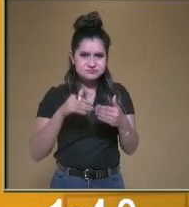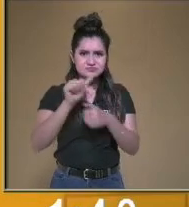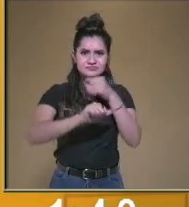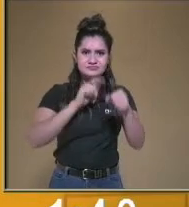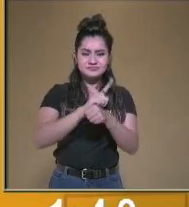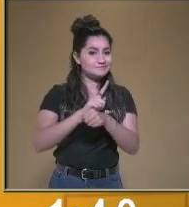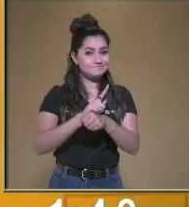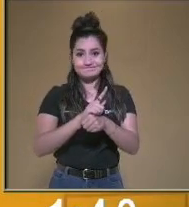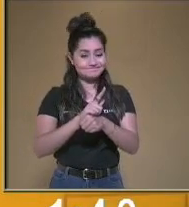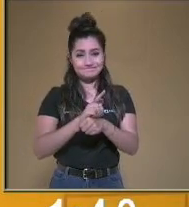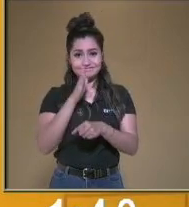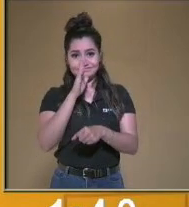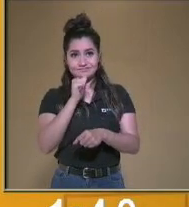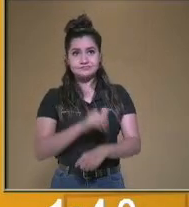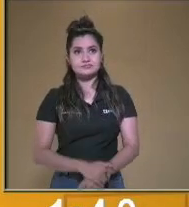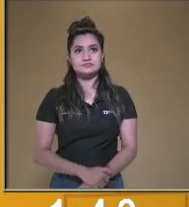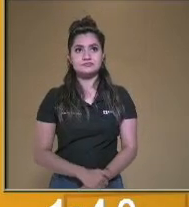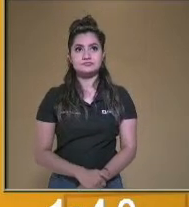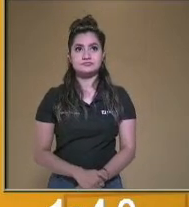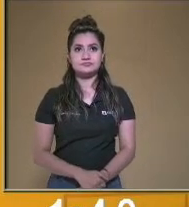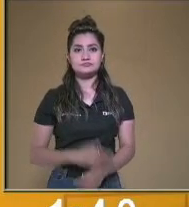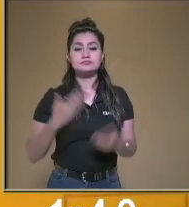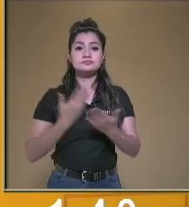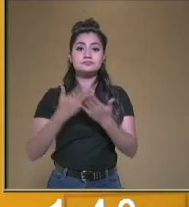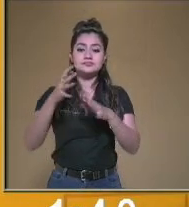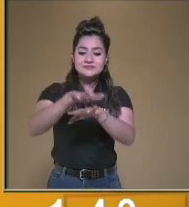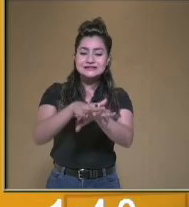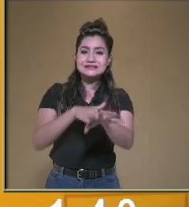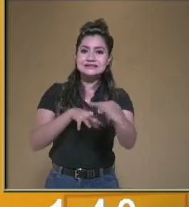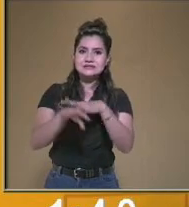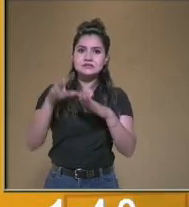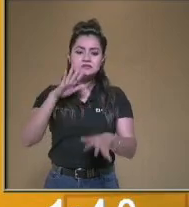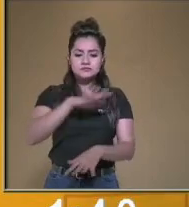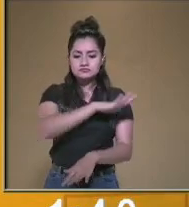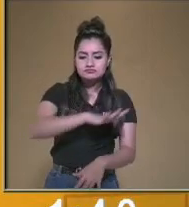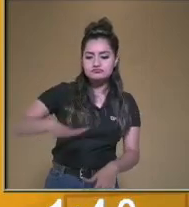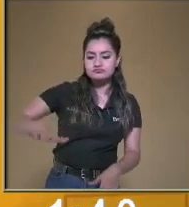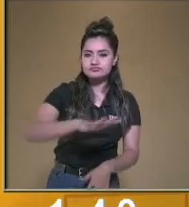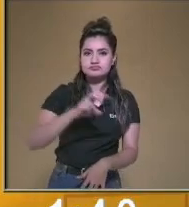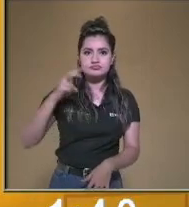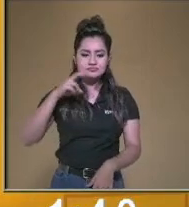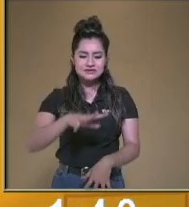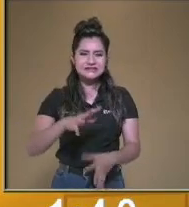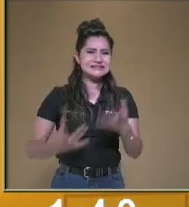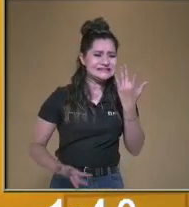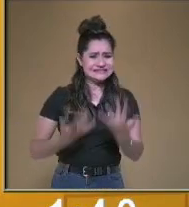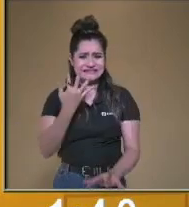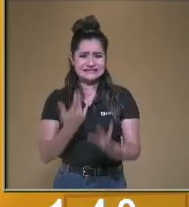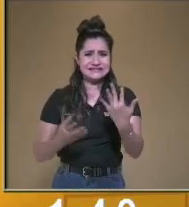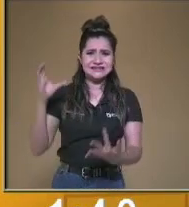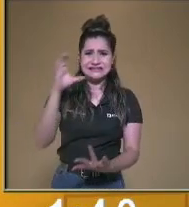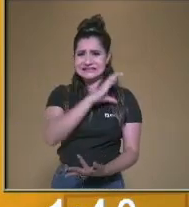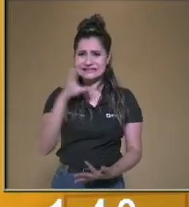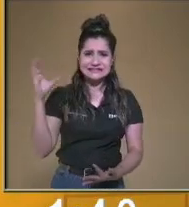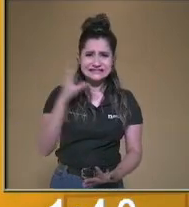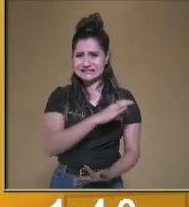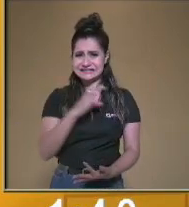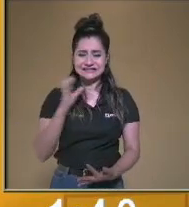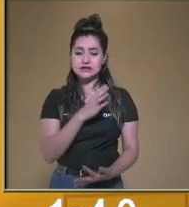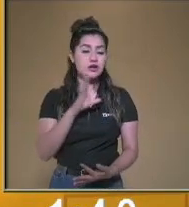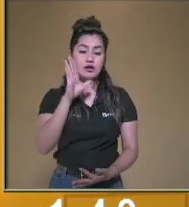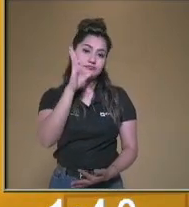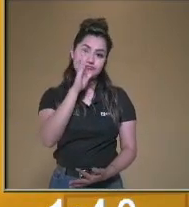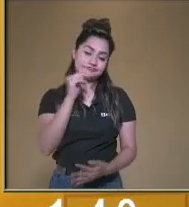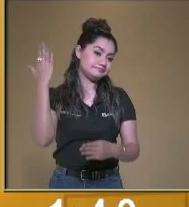regla de los 5 segundos. Pon tu mano en el piso y si no la aguantas 5 segundos, no saques a pasear a tu perro. Siempre déjale al alcance